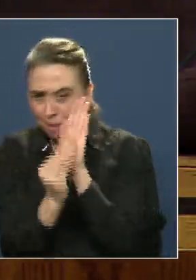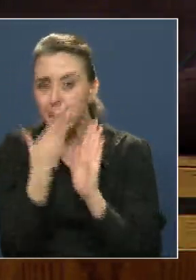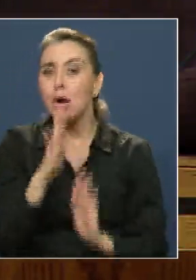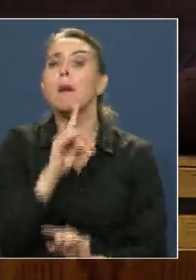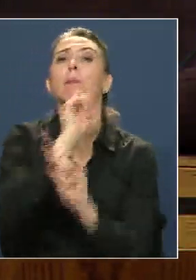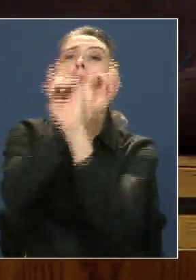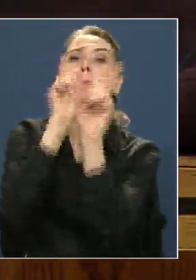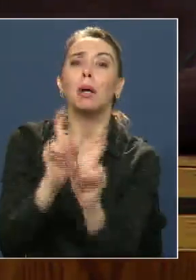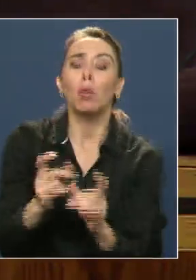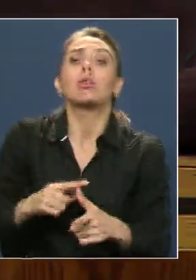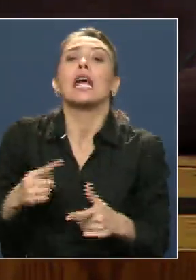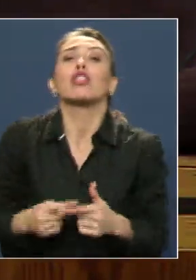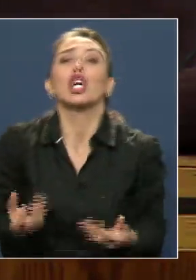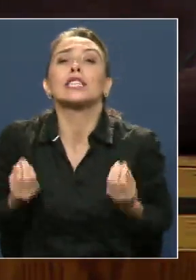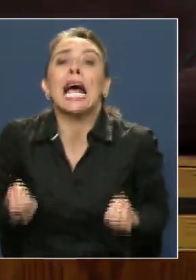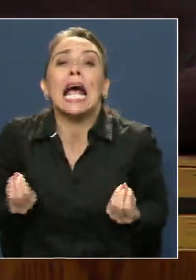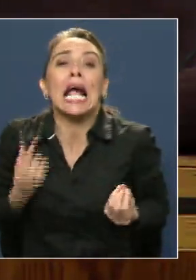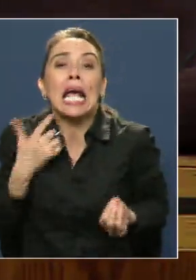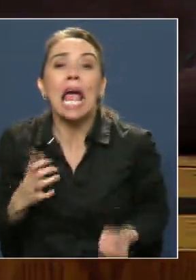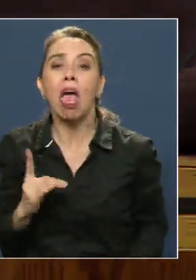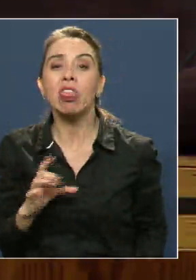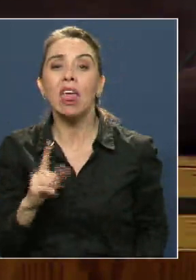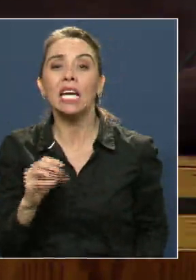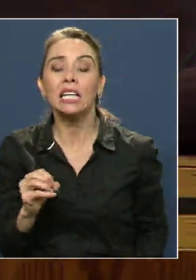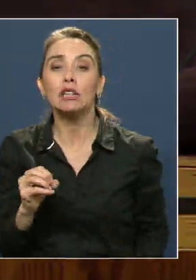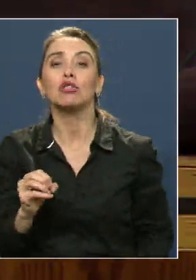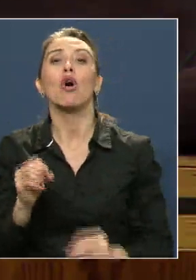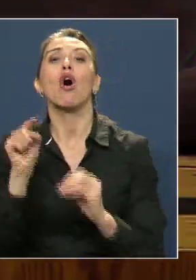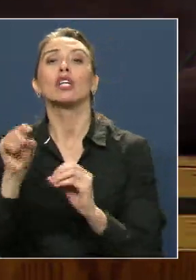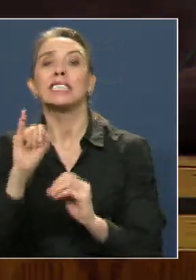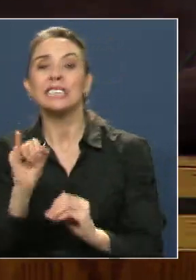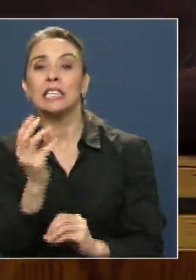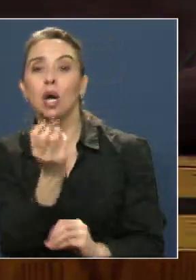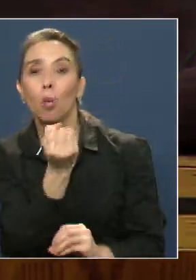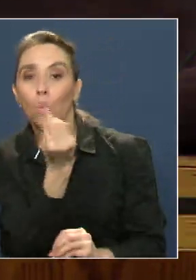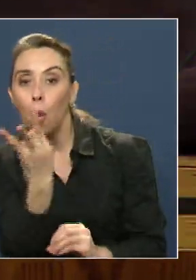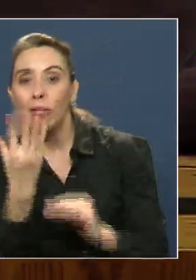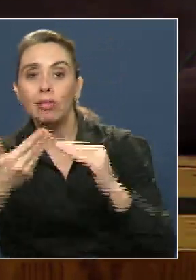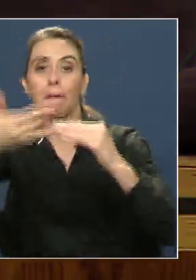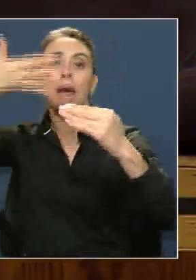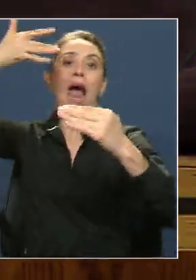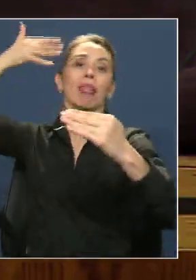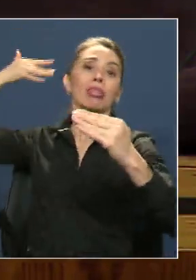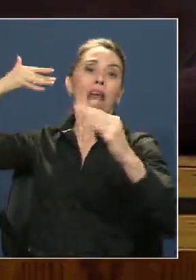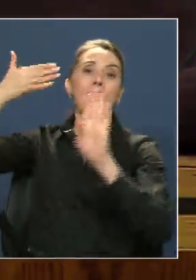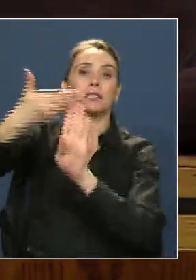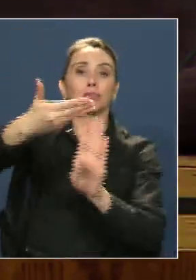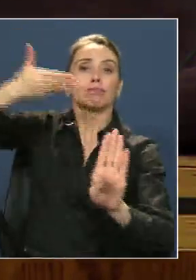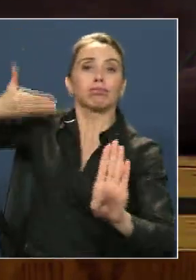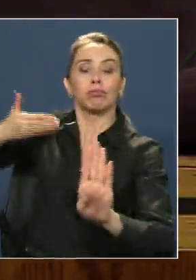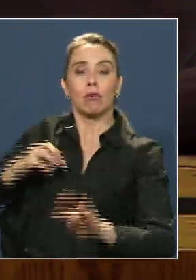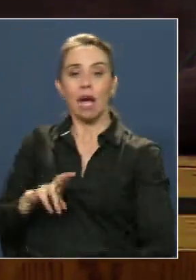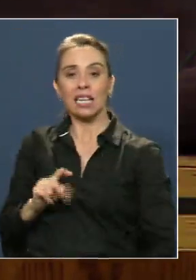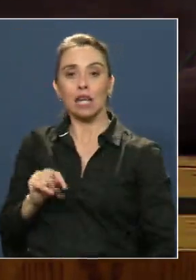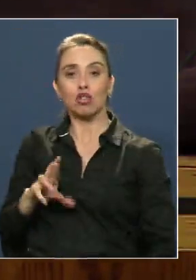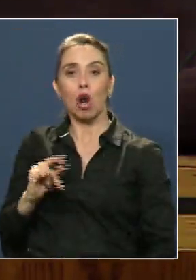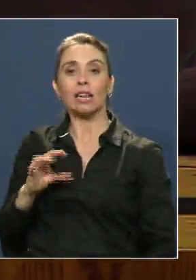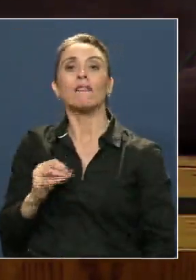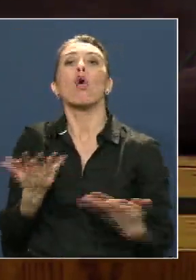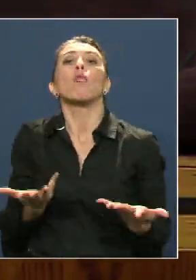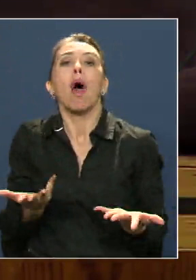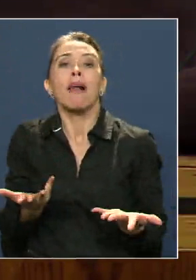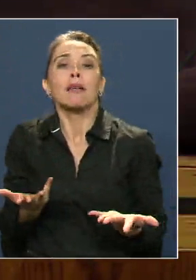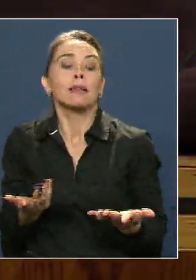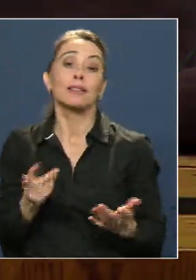pregunta es, entonces, ¿a qué delito le vamos a dar efecto retroactivo? Y en ese sentido, no es un problema